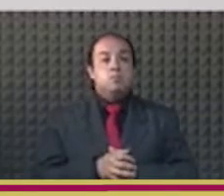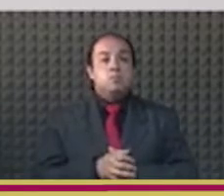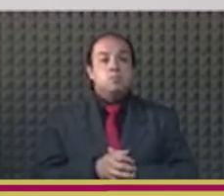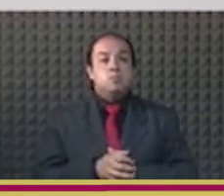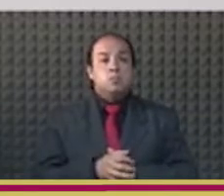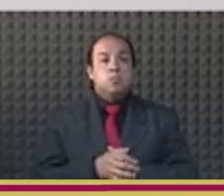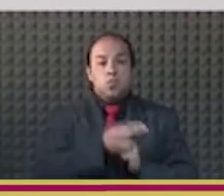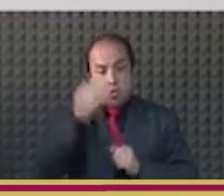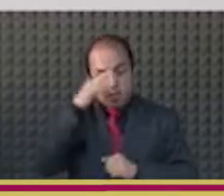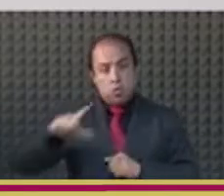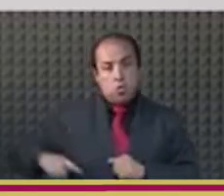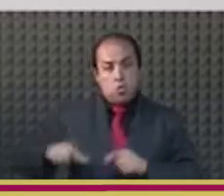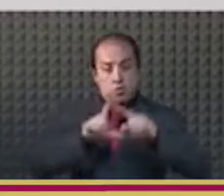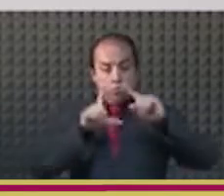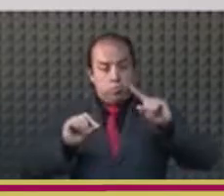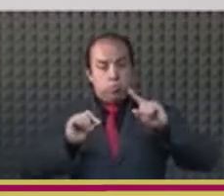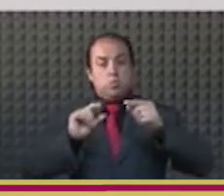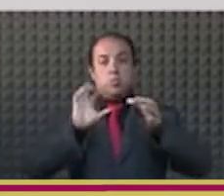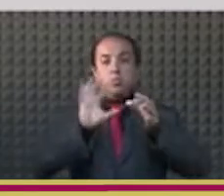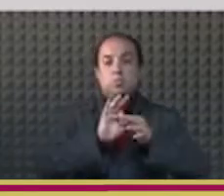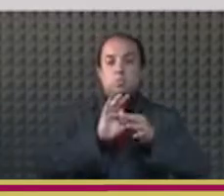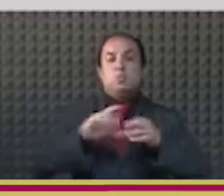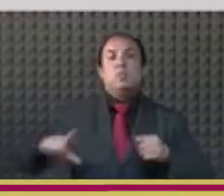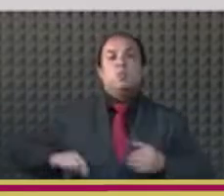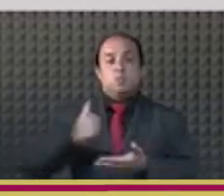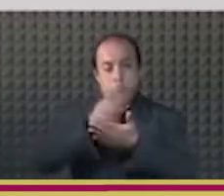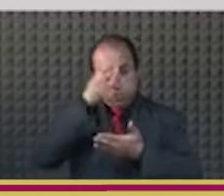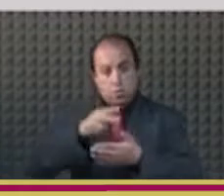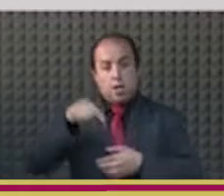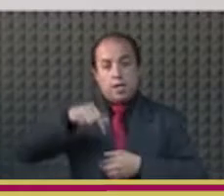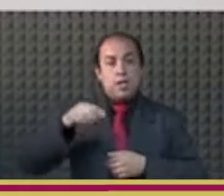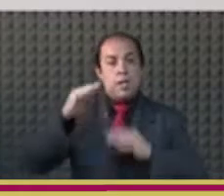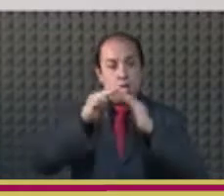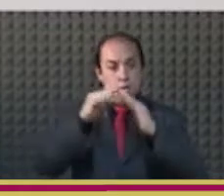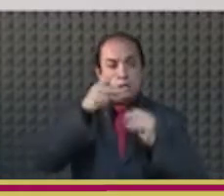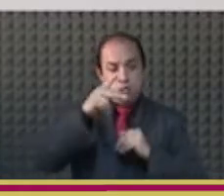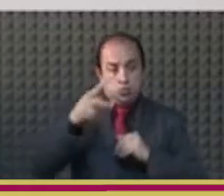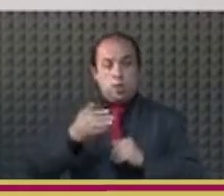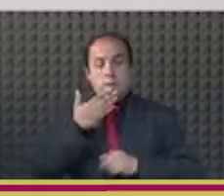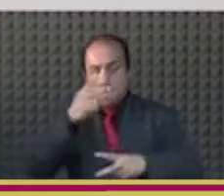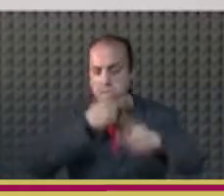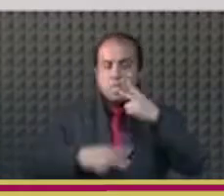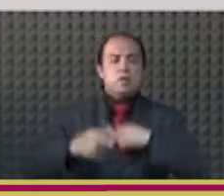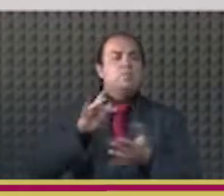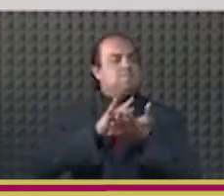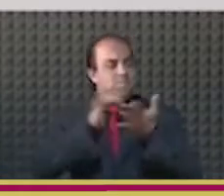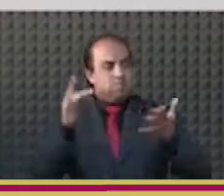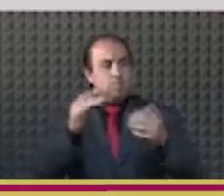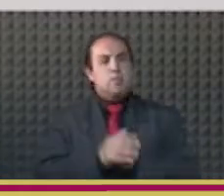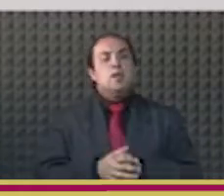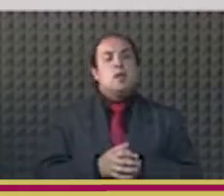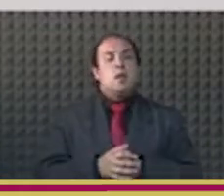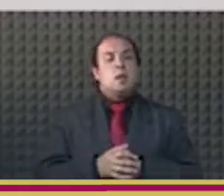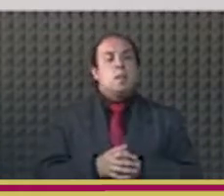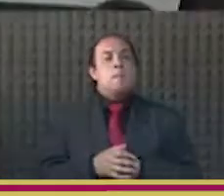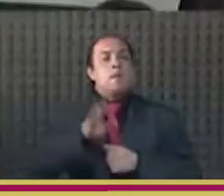República y el Gobierno de la Ciudad de México están en su casa. Son muy bienvenidos. Muchas gracias por esta Feria Nacional